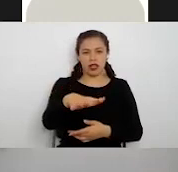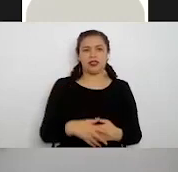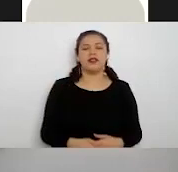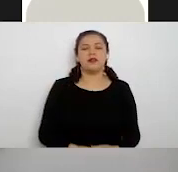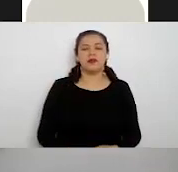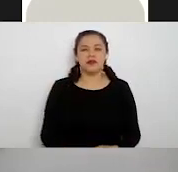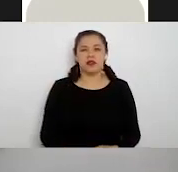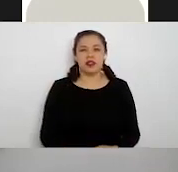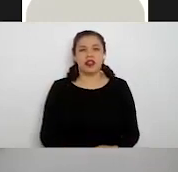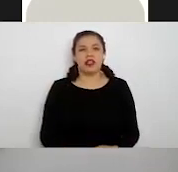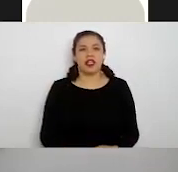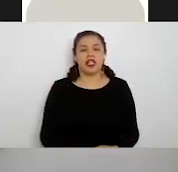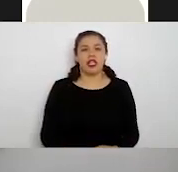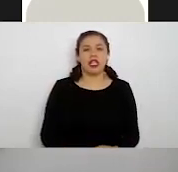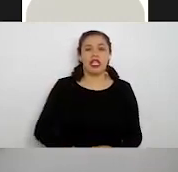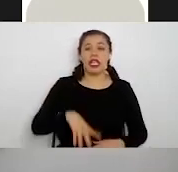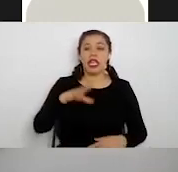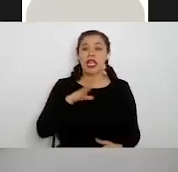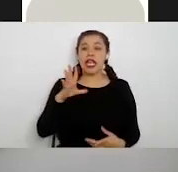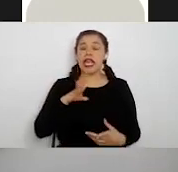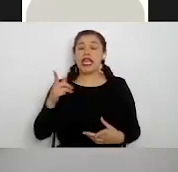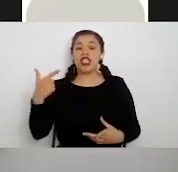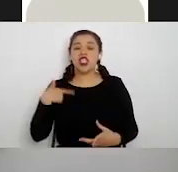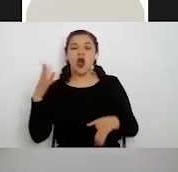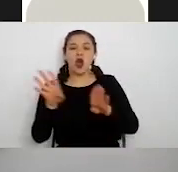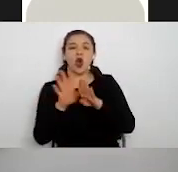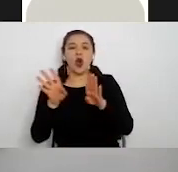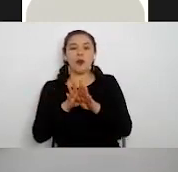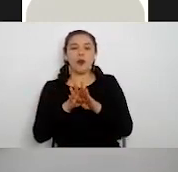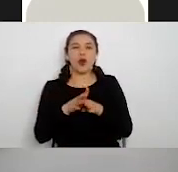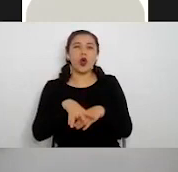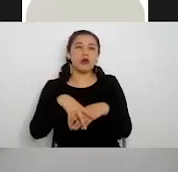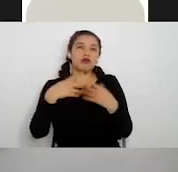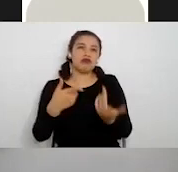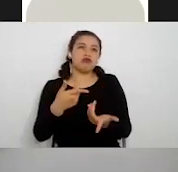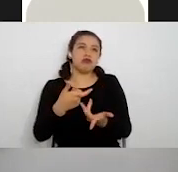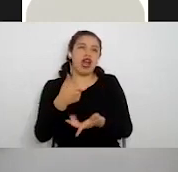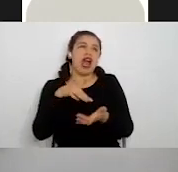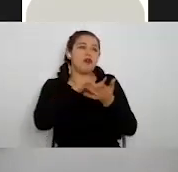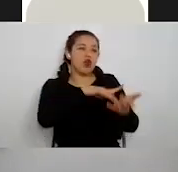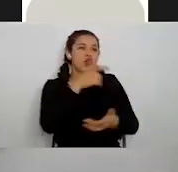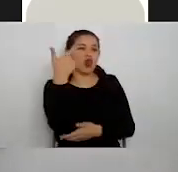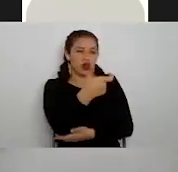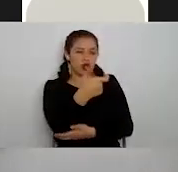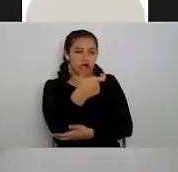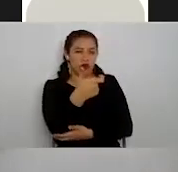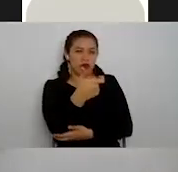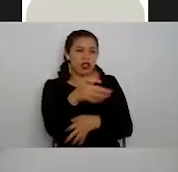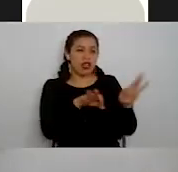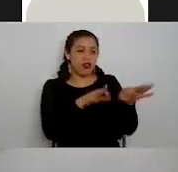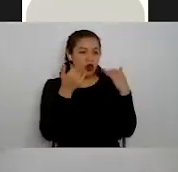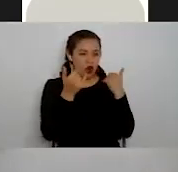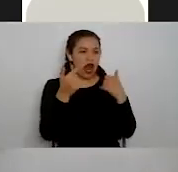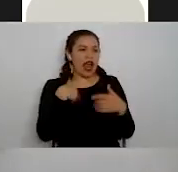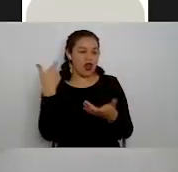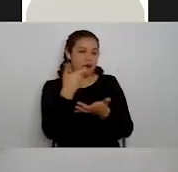y dar grandes estímulos fiscales a las familias, que fueron a aumentar los seguros de desempleo,